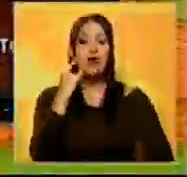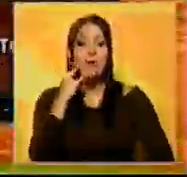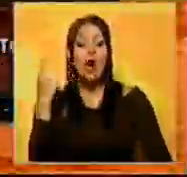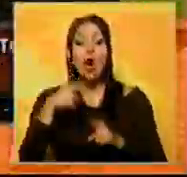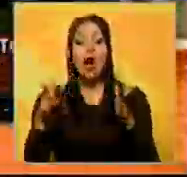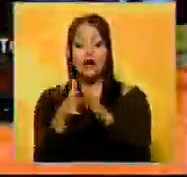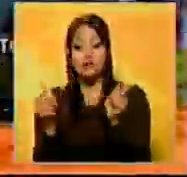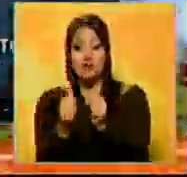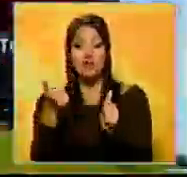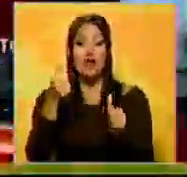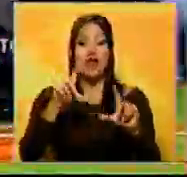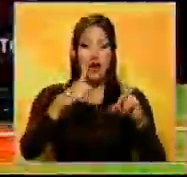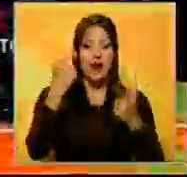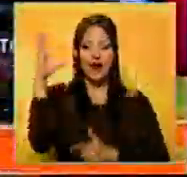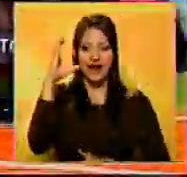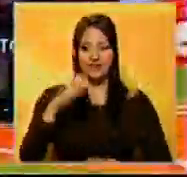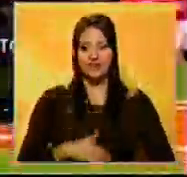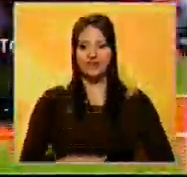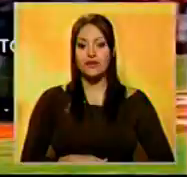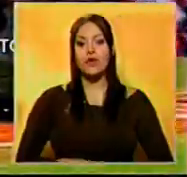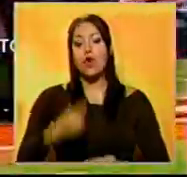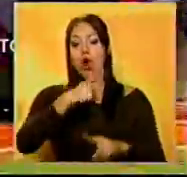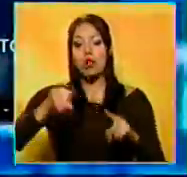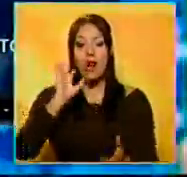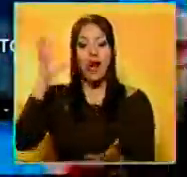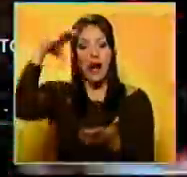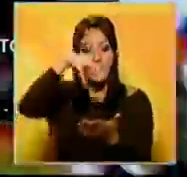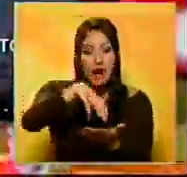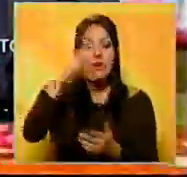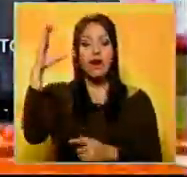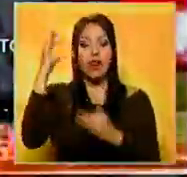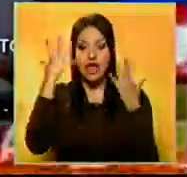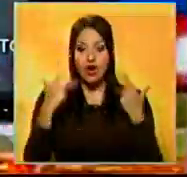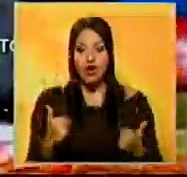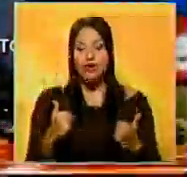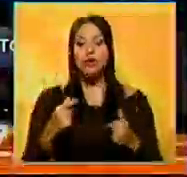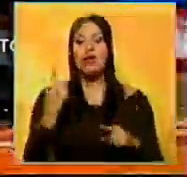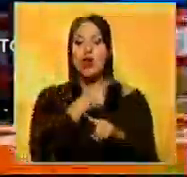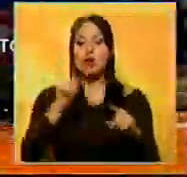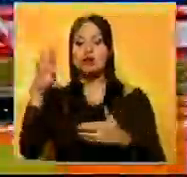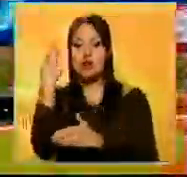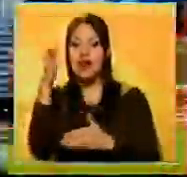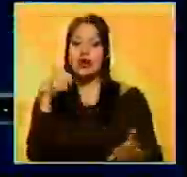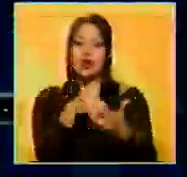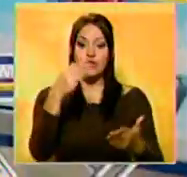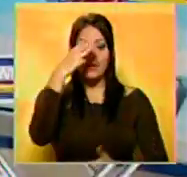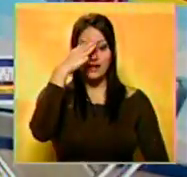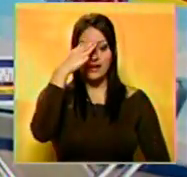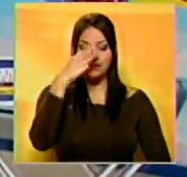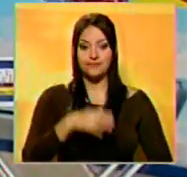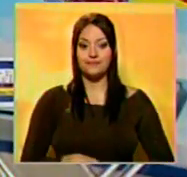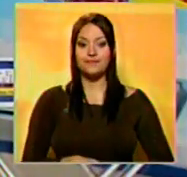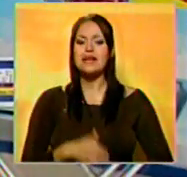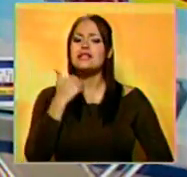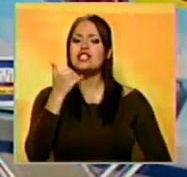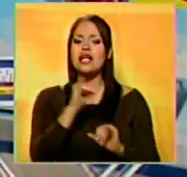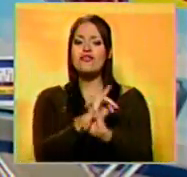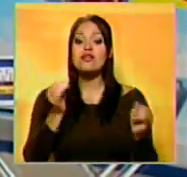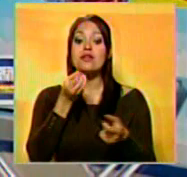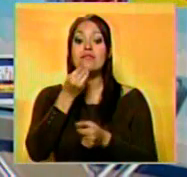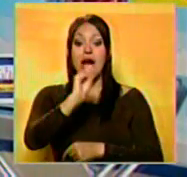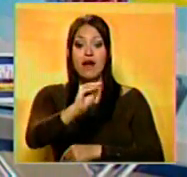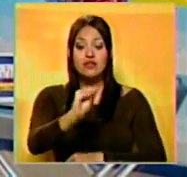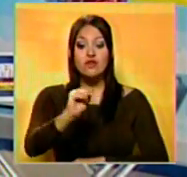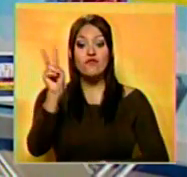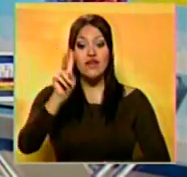anzuategui a la guaira en Caracas por su parte araguas reide a Caracas y Lara se enfrentará a Magallanes y ya para finalizar les cuento que el